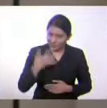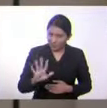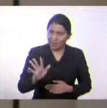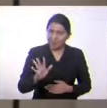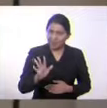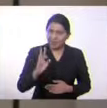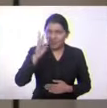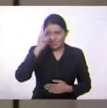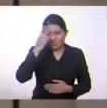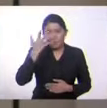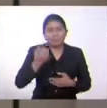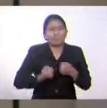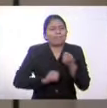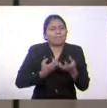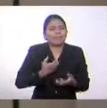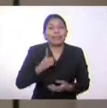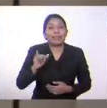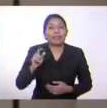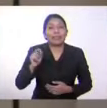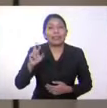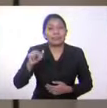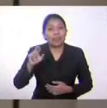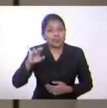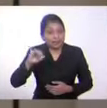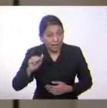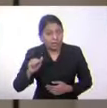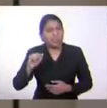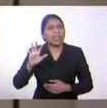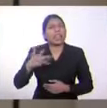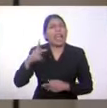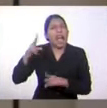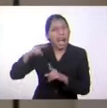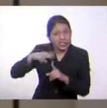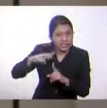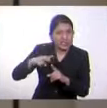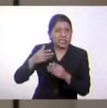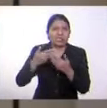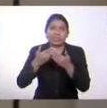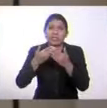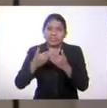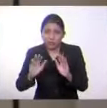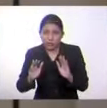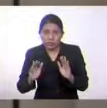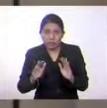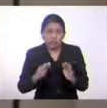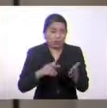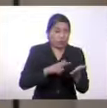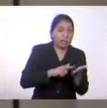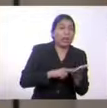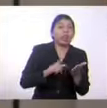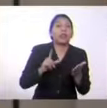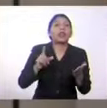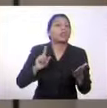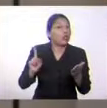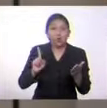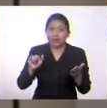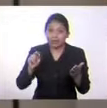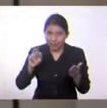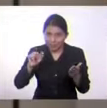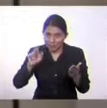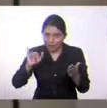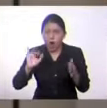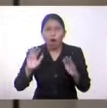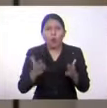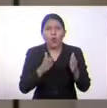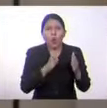una narración no literaria, conocemos sus características, la diferenciamos de una literaria, veremos los pasos que se deben